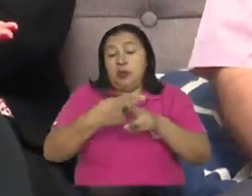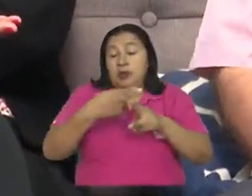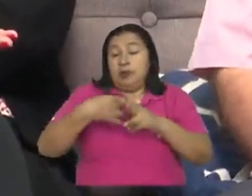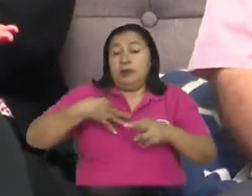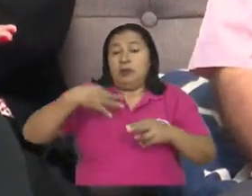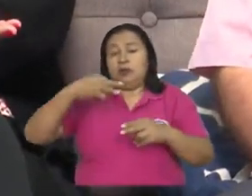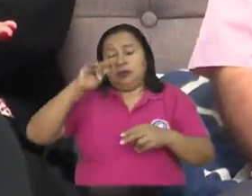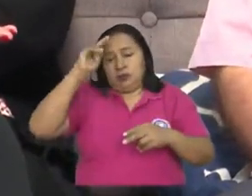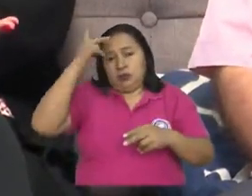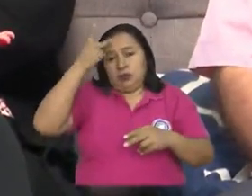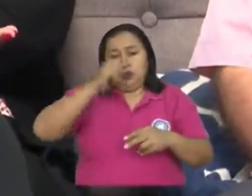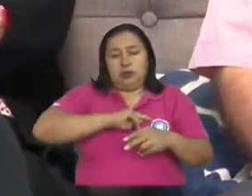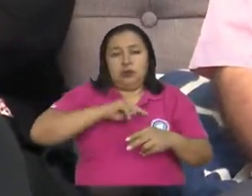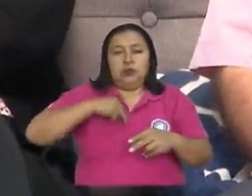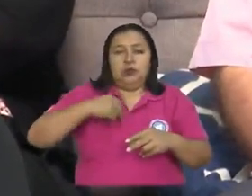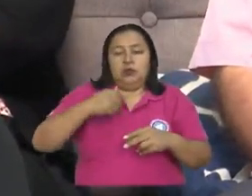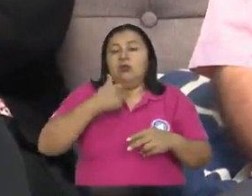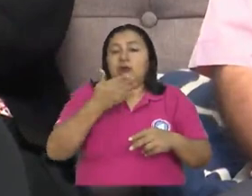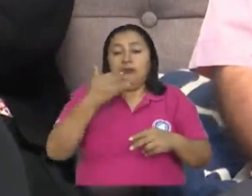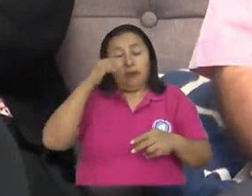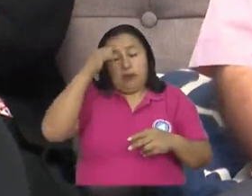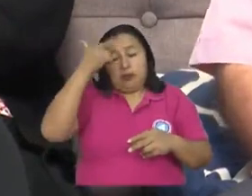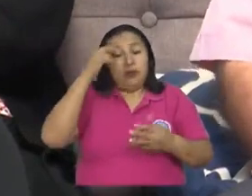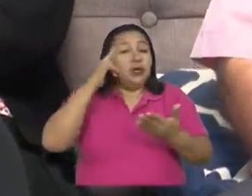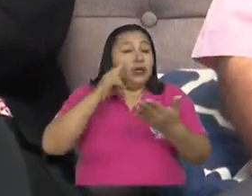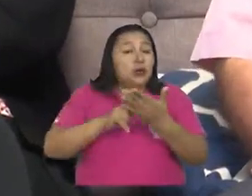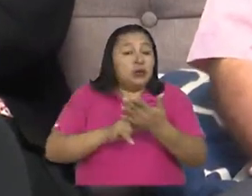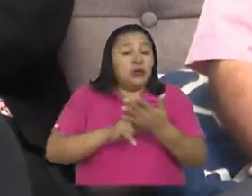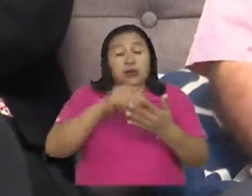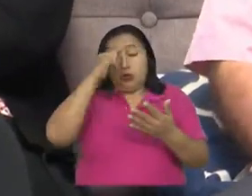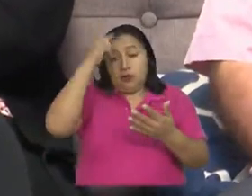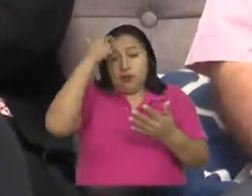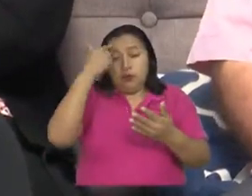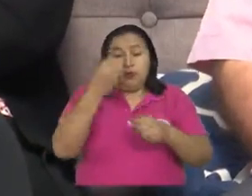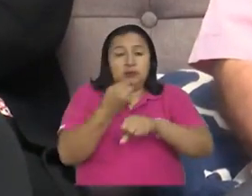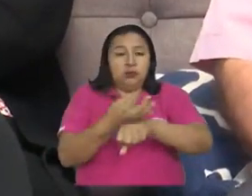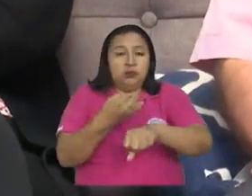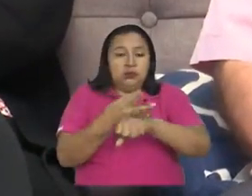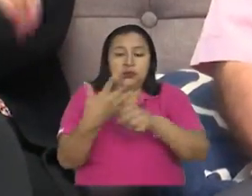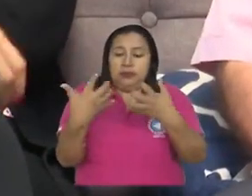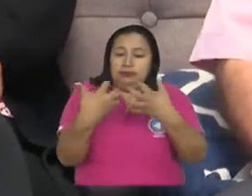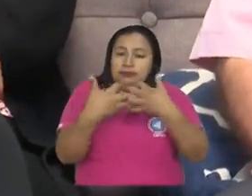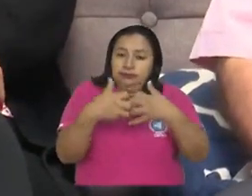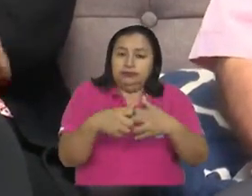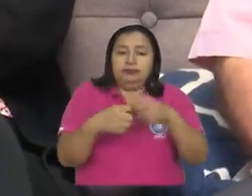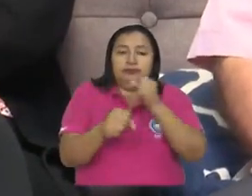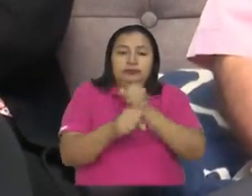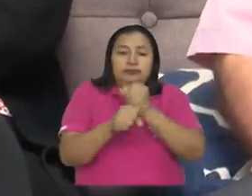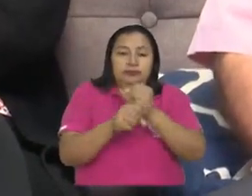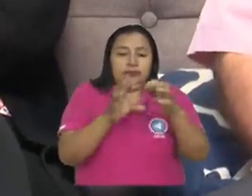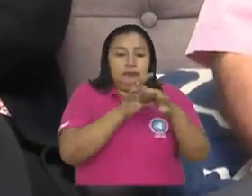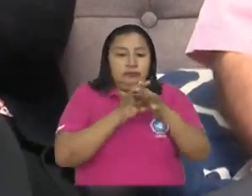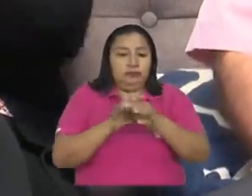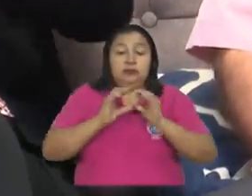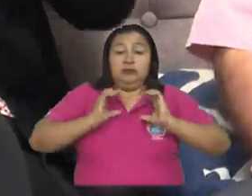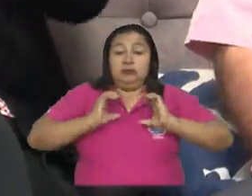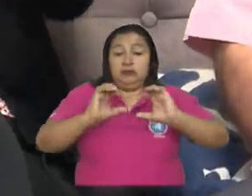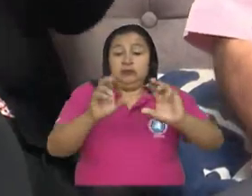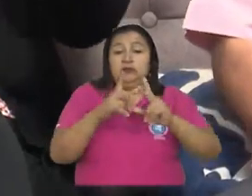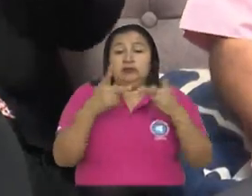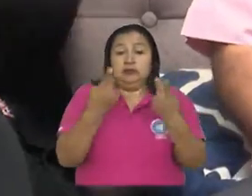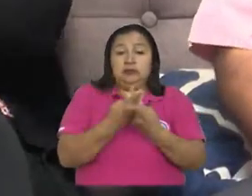voluntad política de nuestro gobierno, porque recordemos que el gobierno central con el municipal articulamos esfuerzos en esas calles, claro, para el pueblo. A